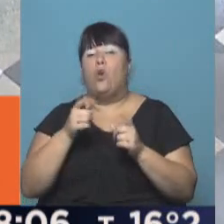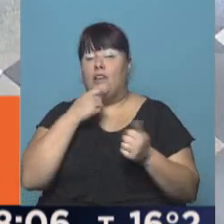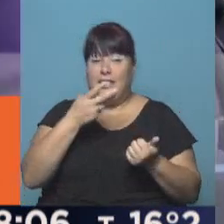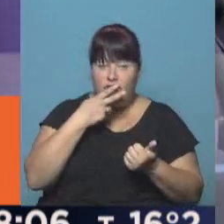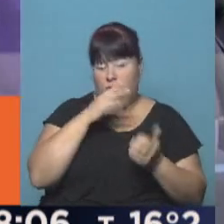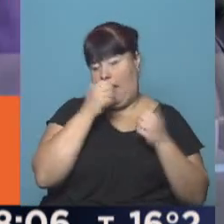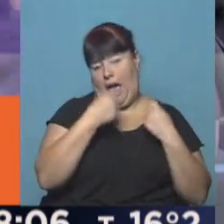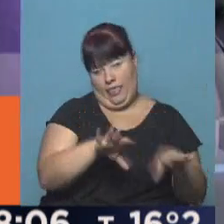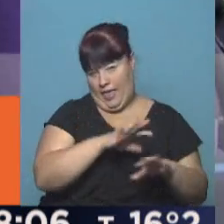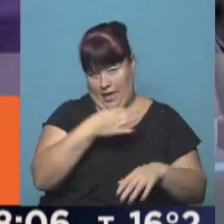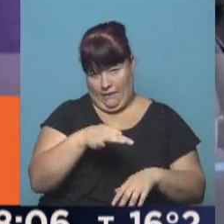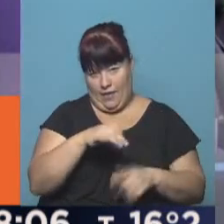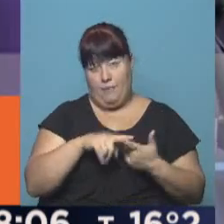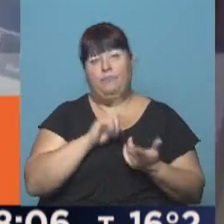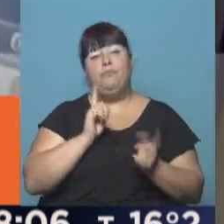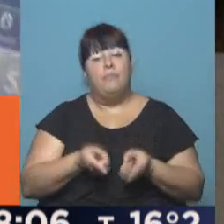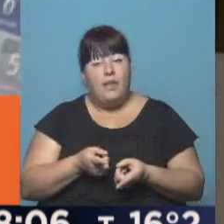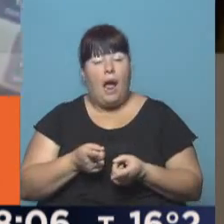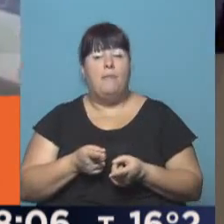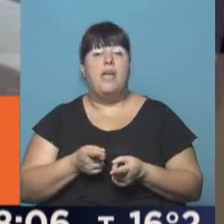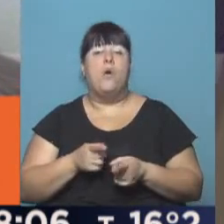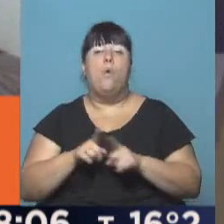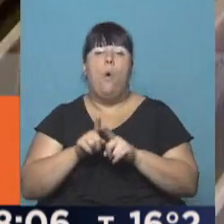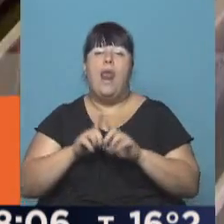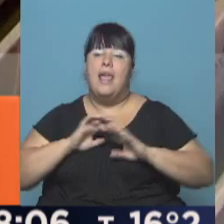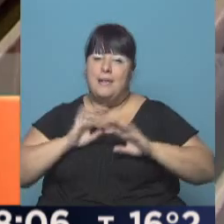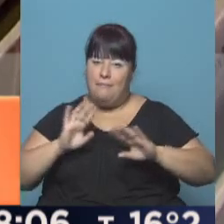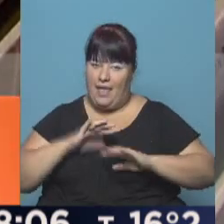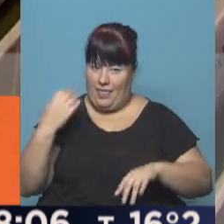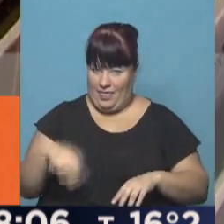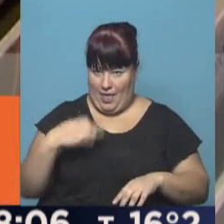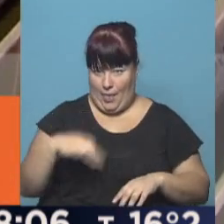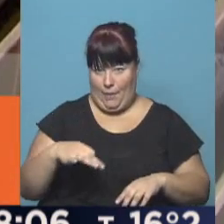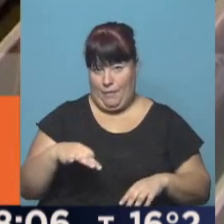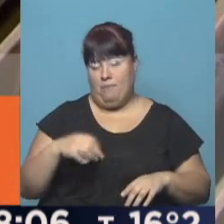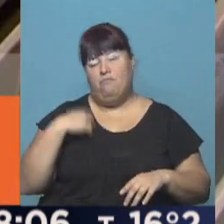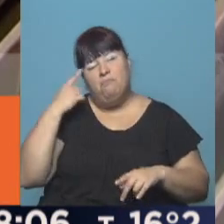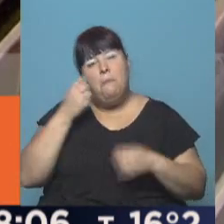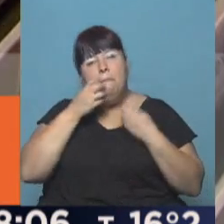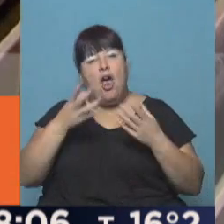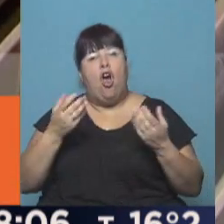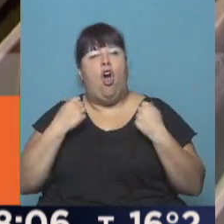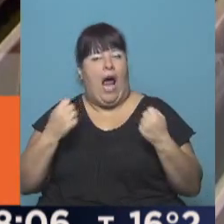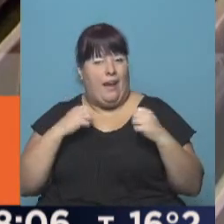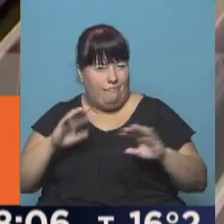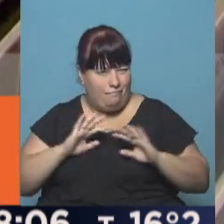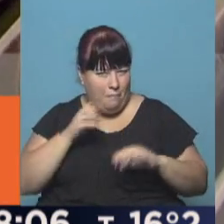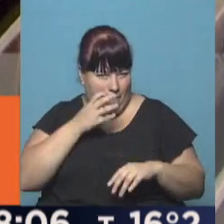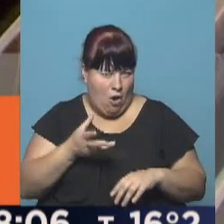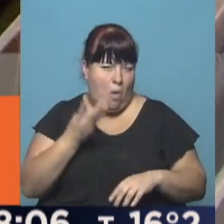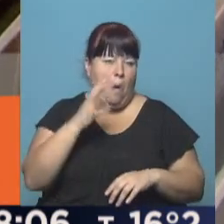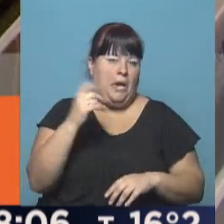fuma, dejar de fumar y hacer una actividad física, que nosotros recomendamos la actividad física aeróbica,